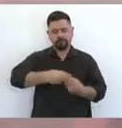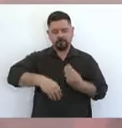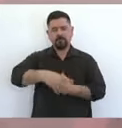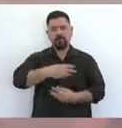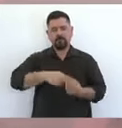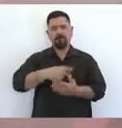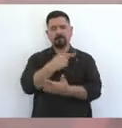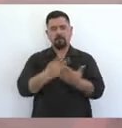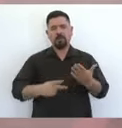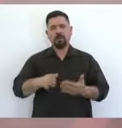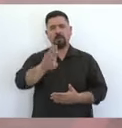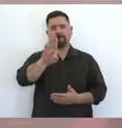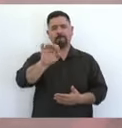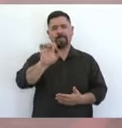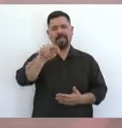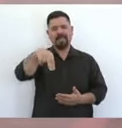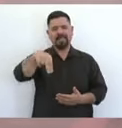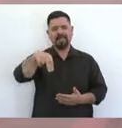negocios.